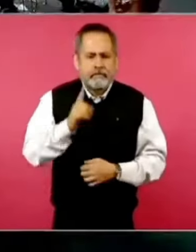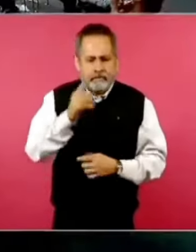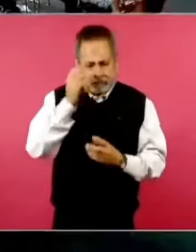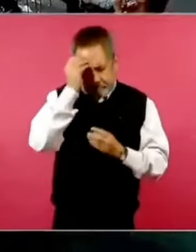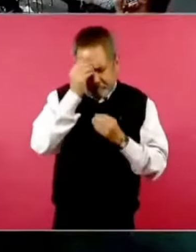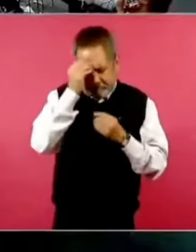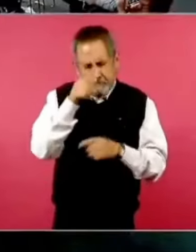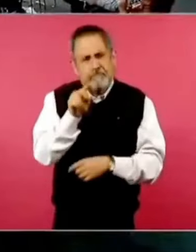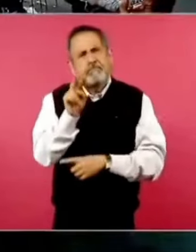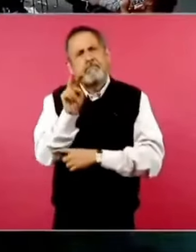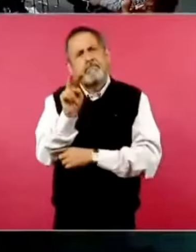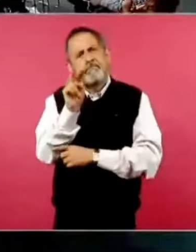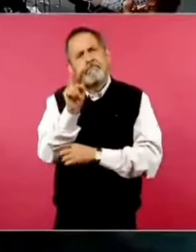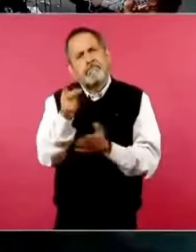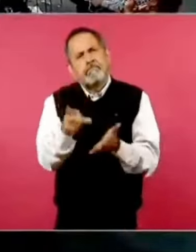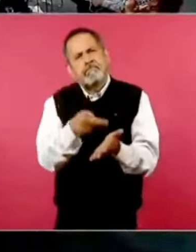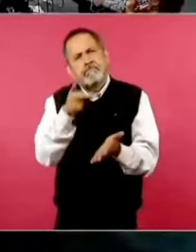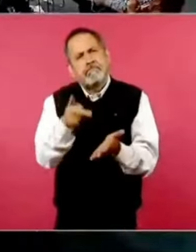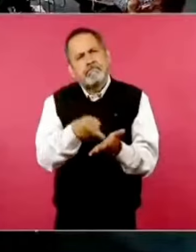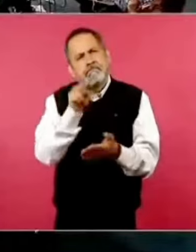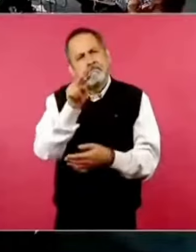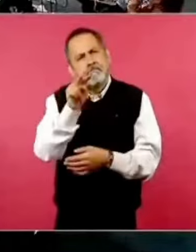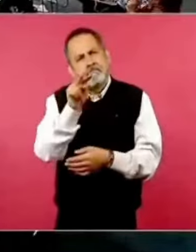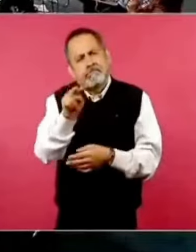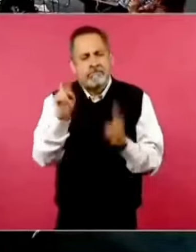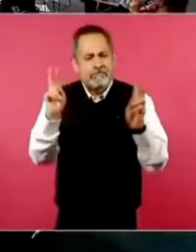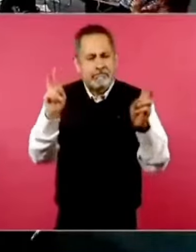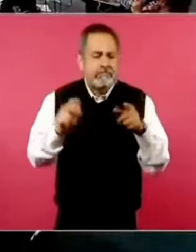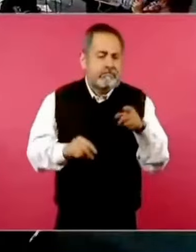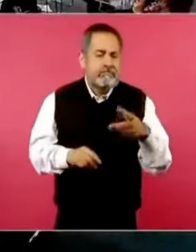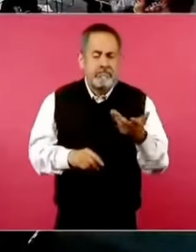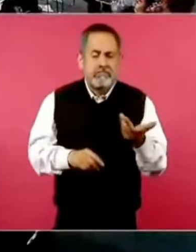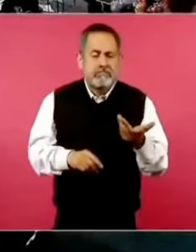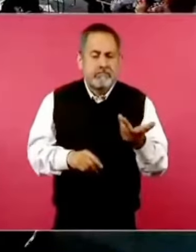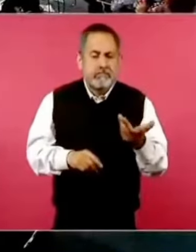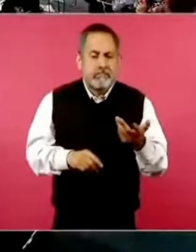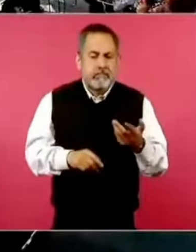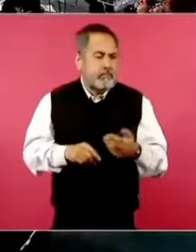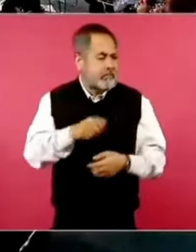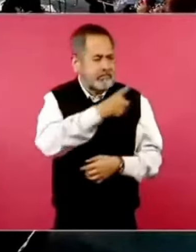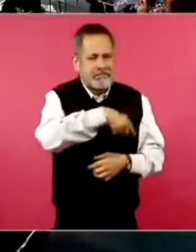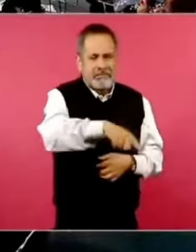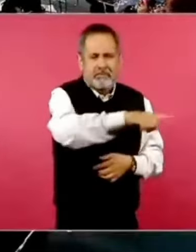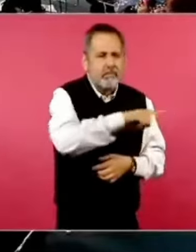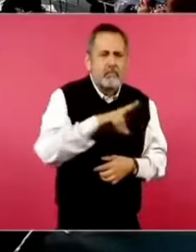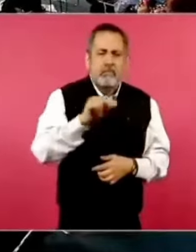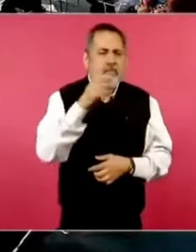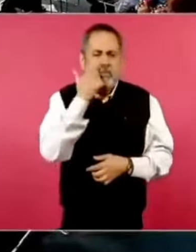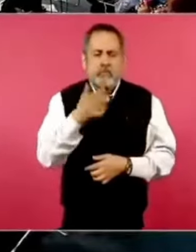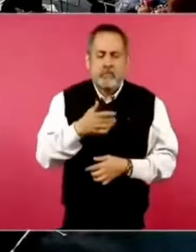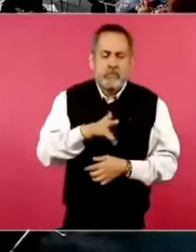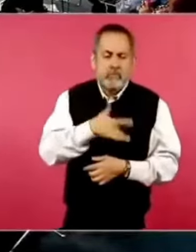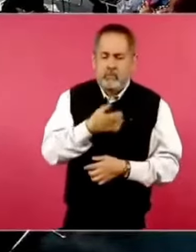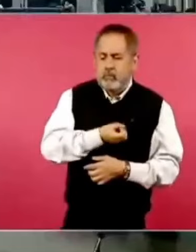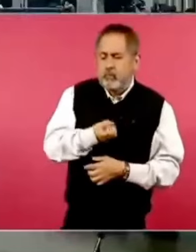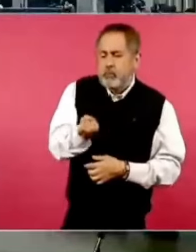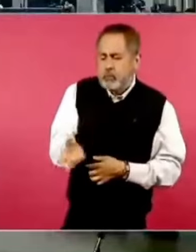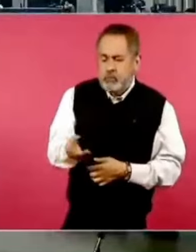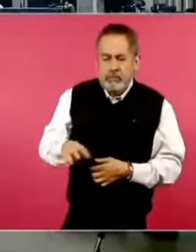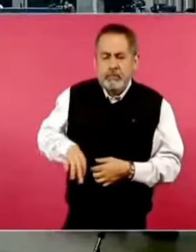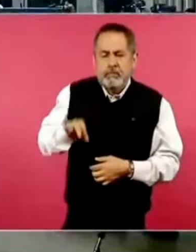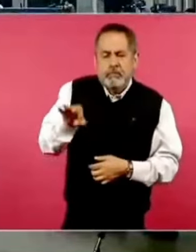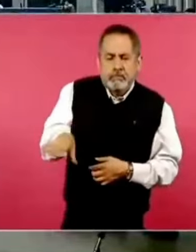porque lo he escuchado ya repetidamente, este tema de que no quieren darles propina o gratificación a los señores o a los